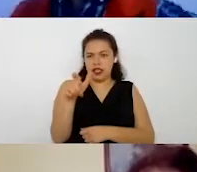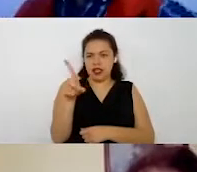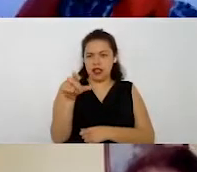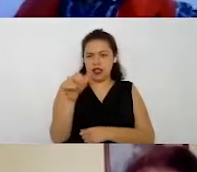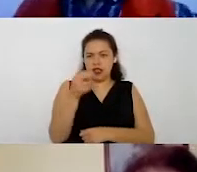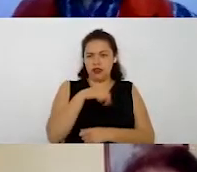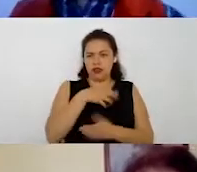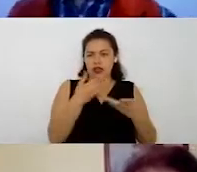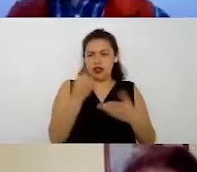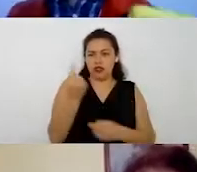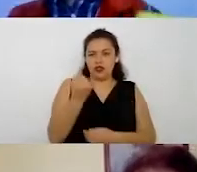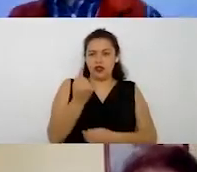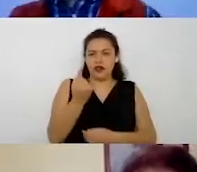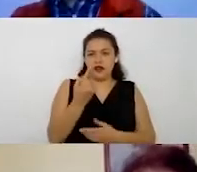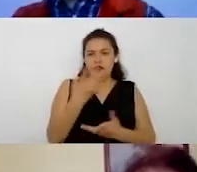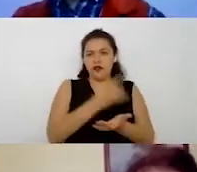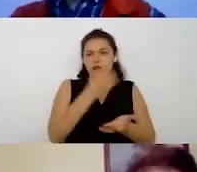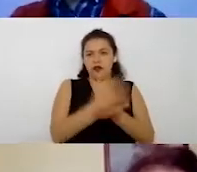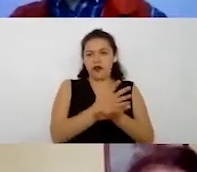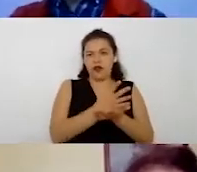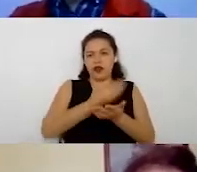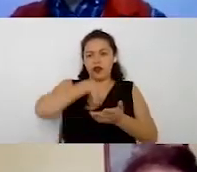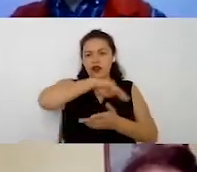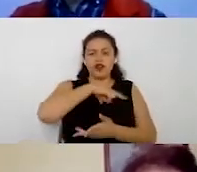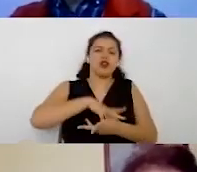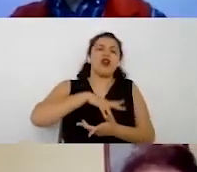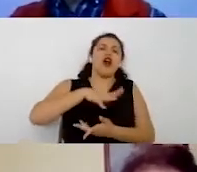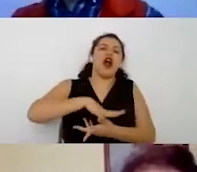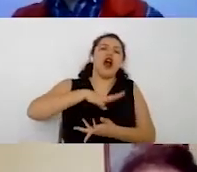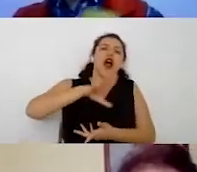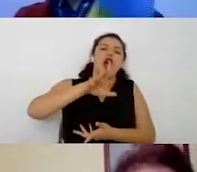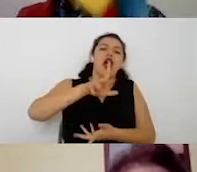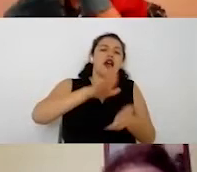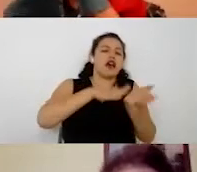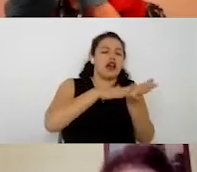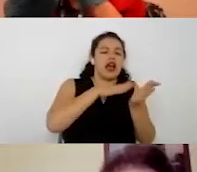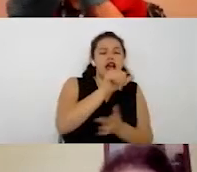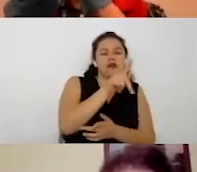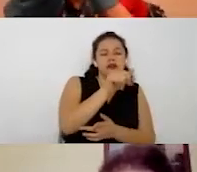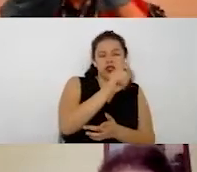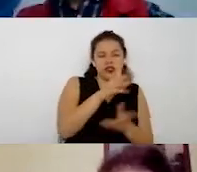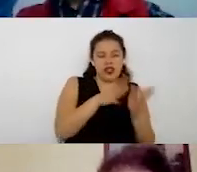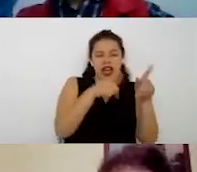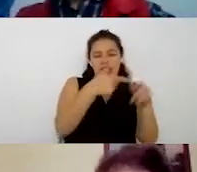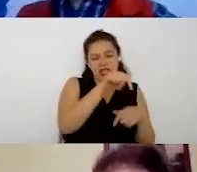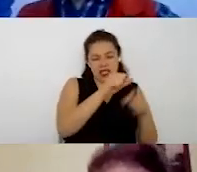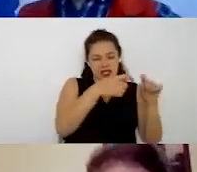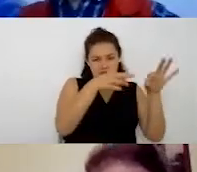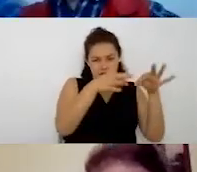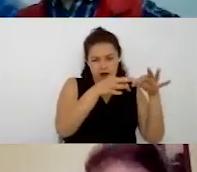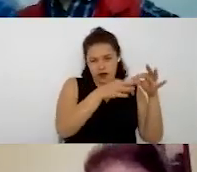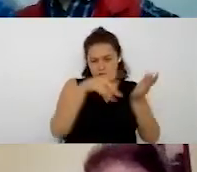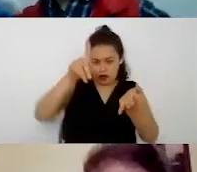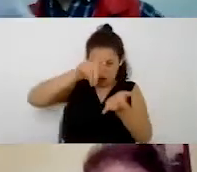hacer? Simplemente vamos a mojar nuestro apósito, a humedecerlo. Coloco, está húmedo.